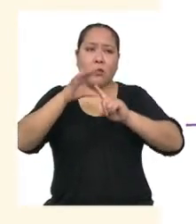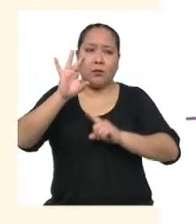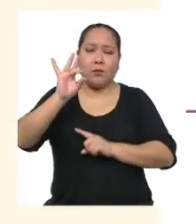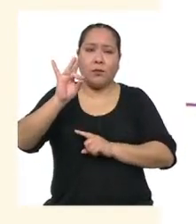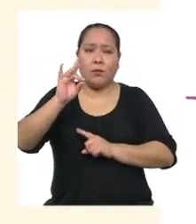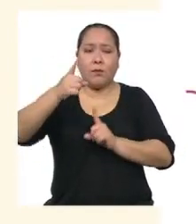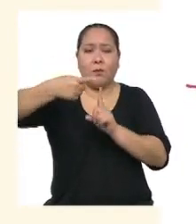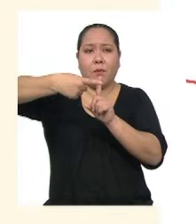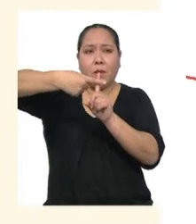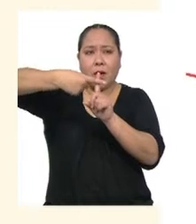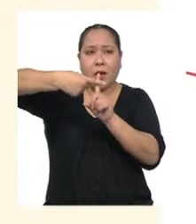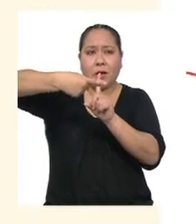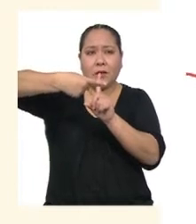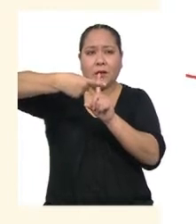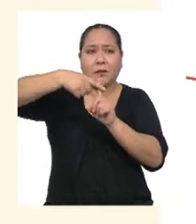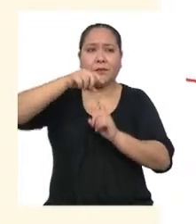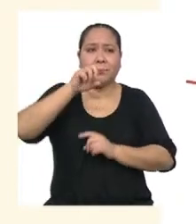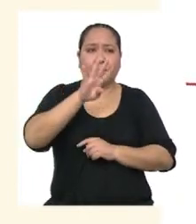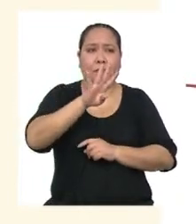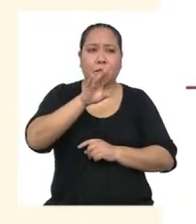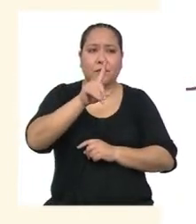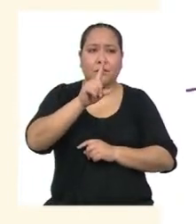32,5 por 8 más